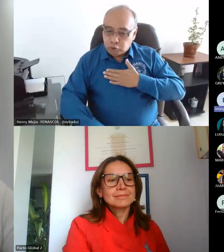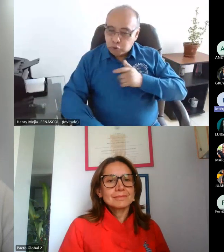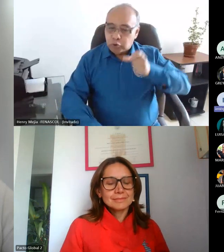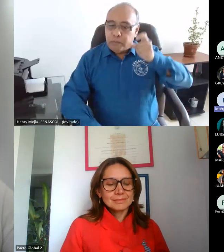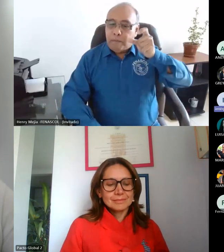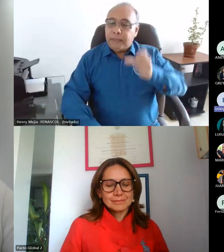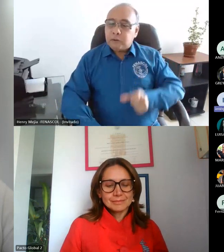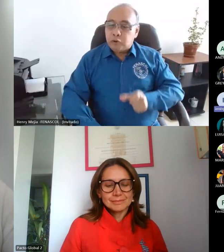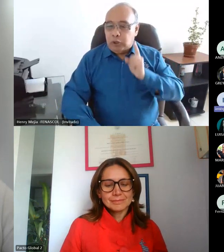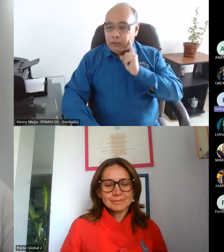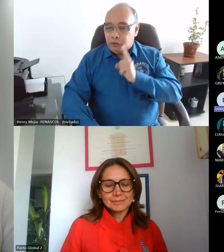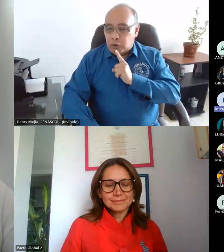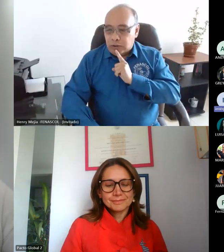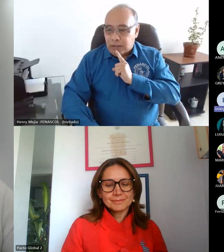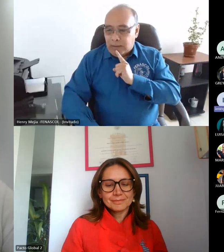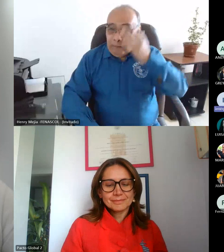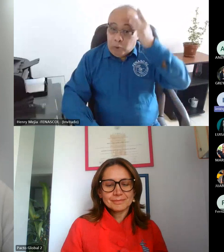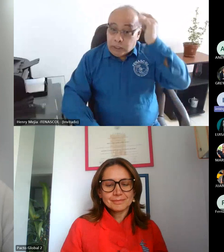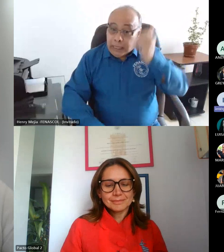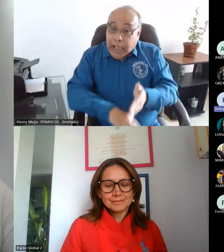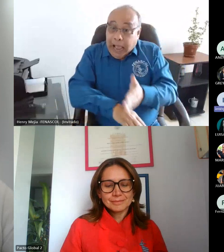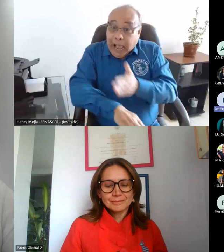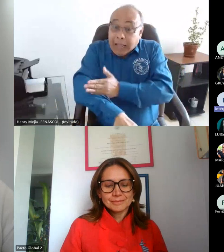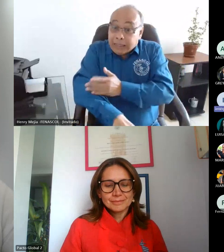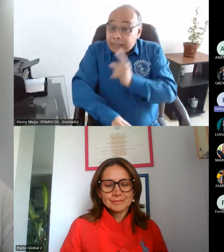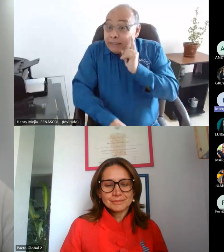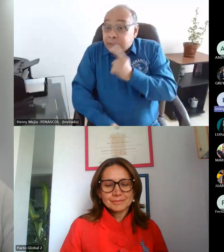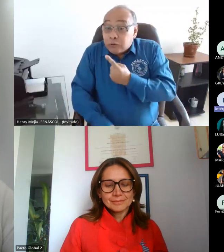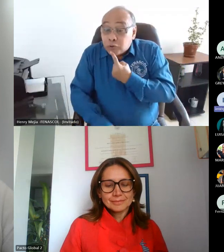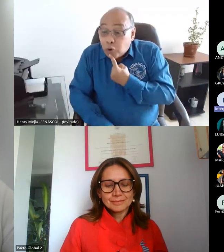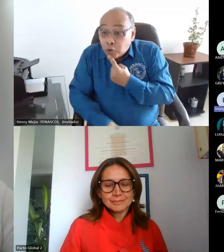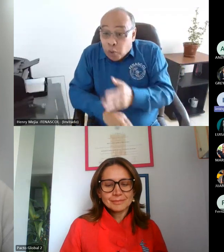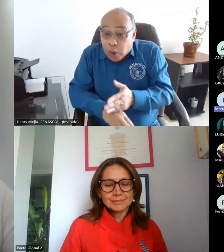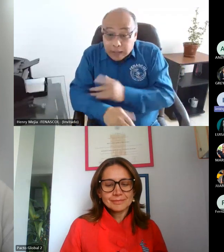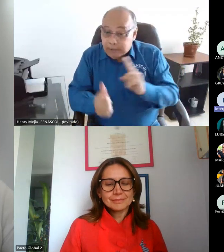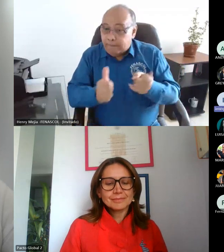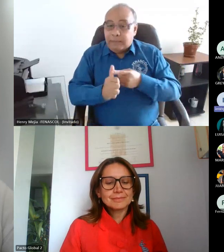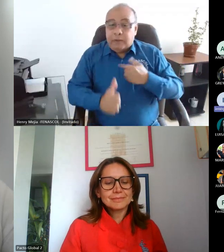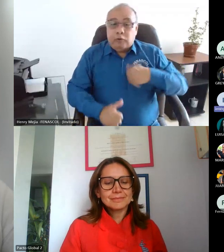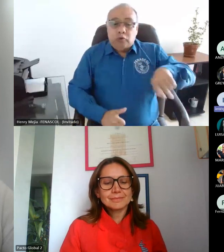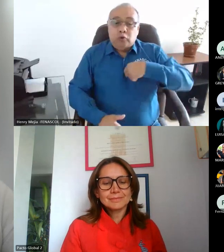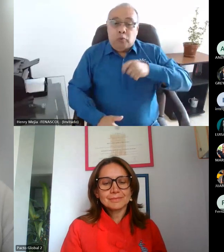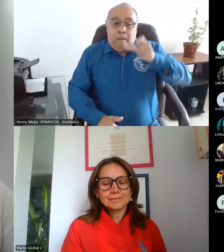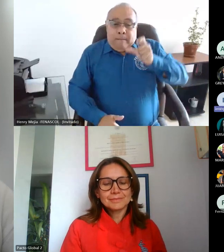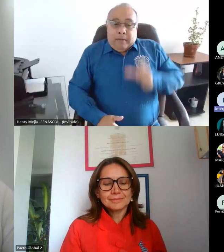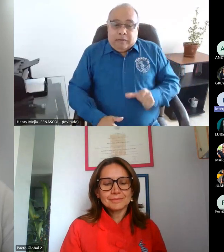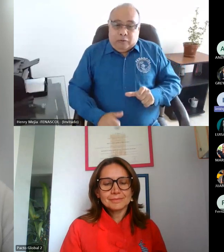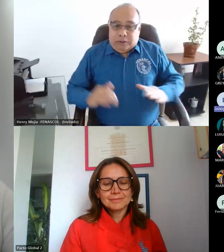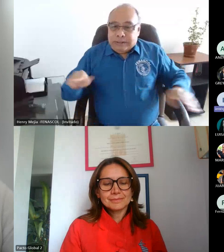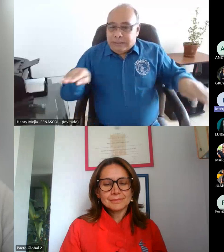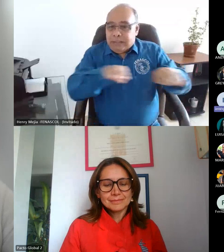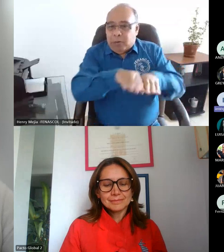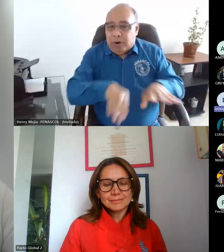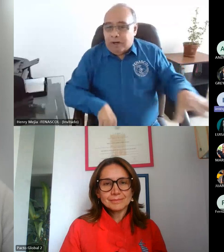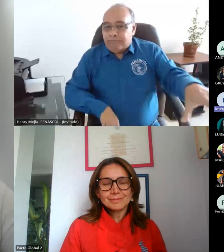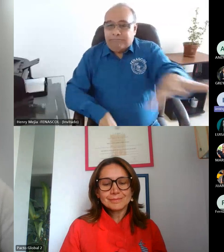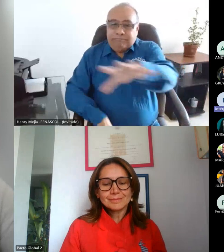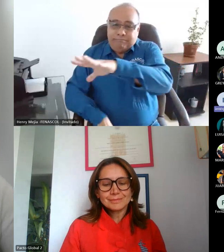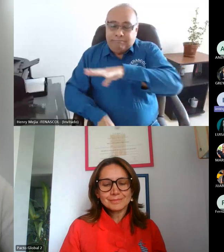nombrar eh como personas inicialmente cierto y luego persona sorda porque antes de ser